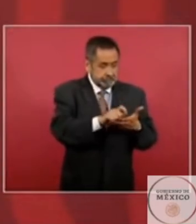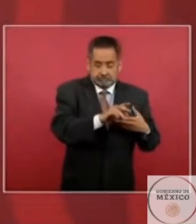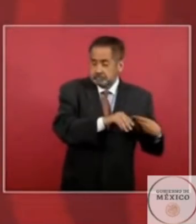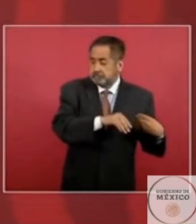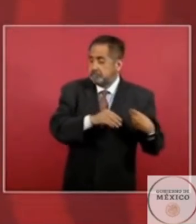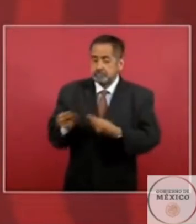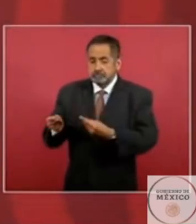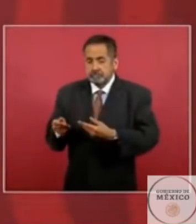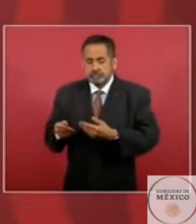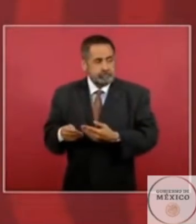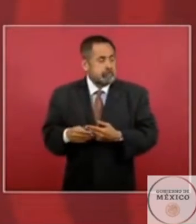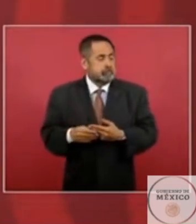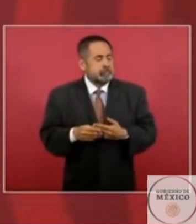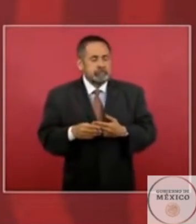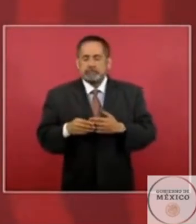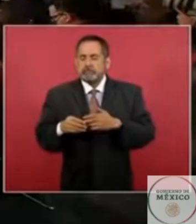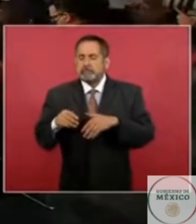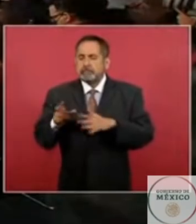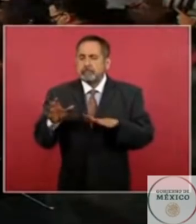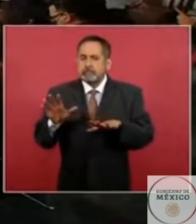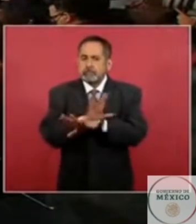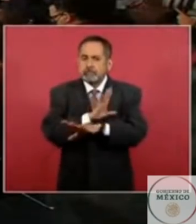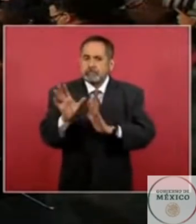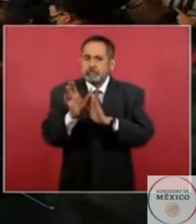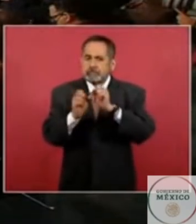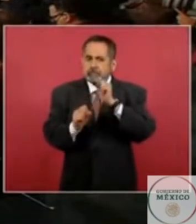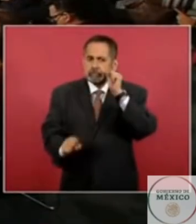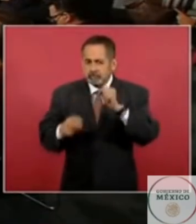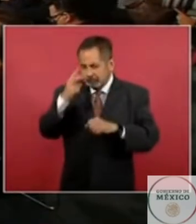verdadera razón por la cual están en contra de la reforma.